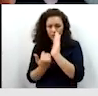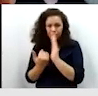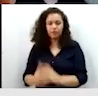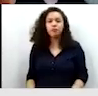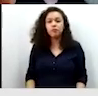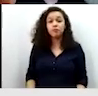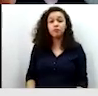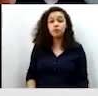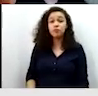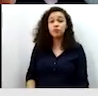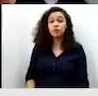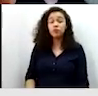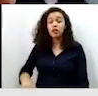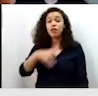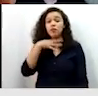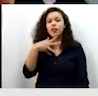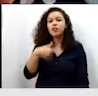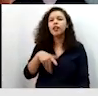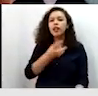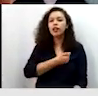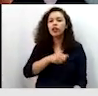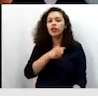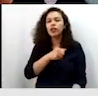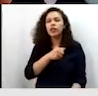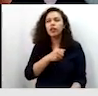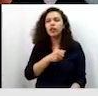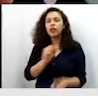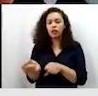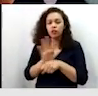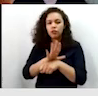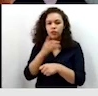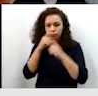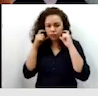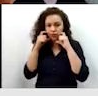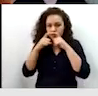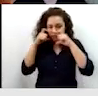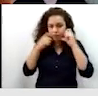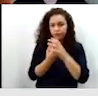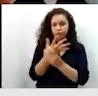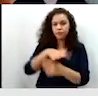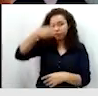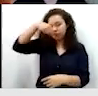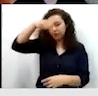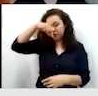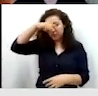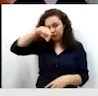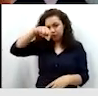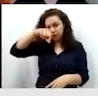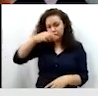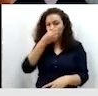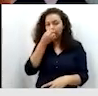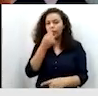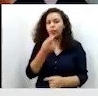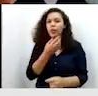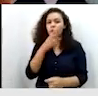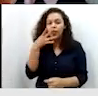Los residuos sanitarios, pues prácticamente los que estamos generando en gran cantidad, pues son tanto guantes, pañuelos desechables con moquito o saliva,